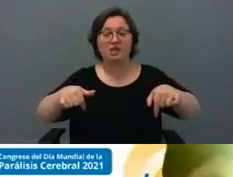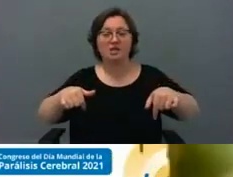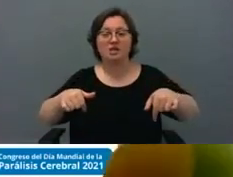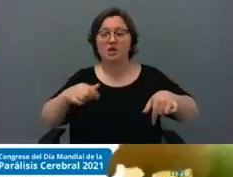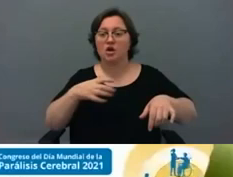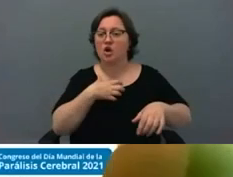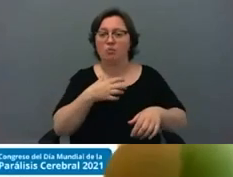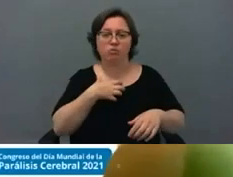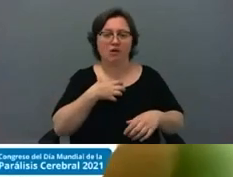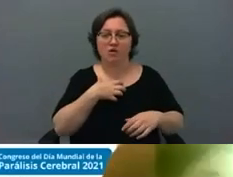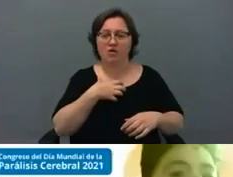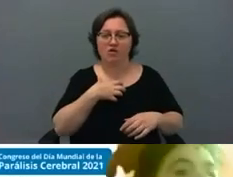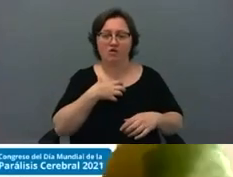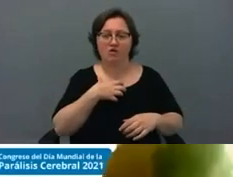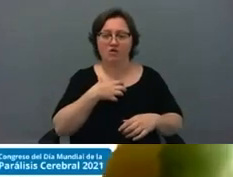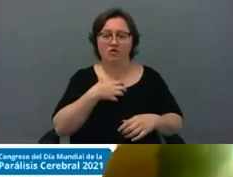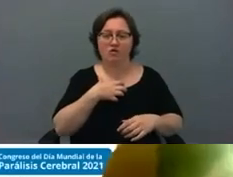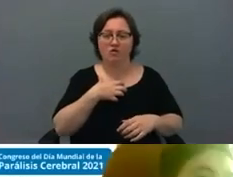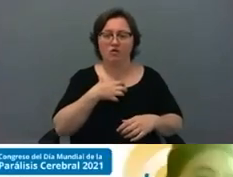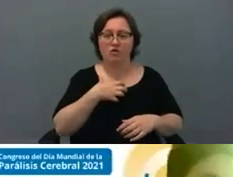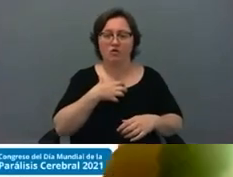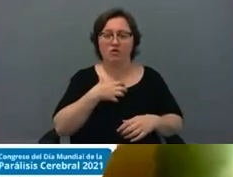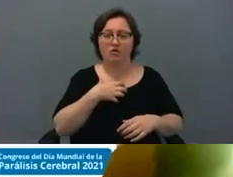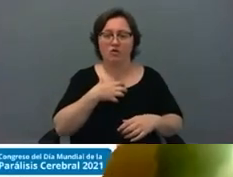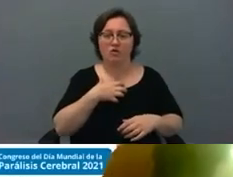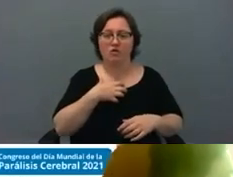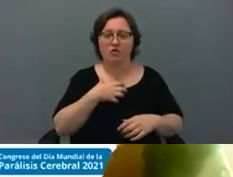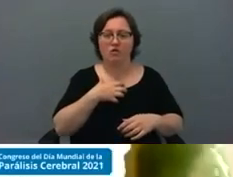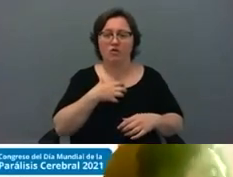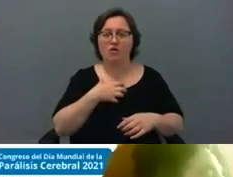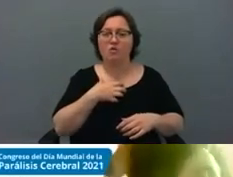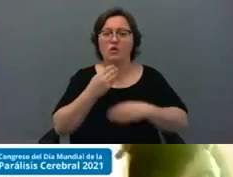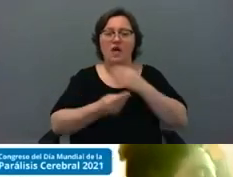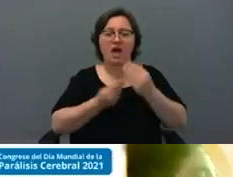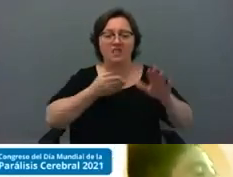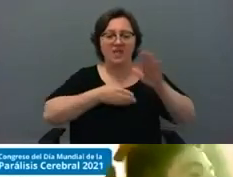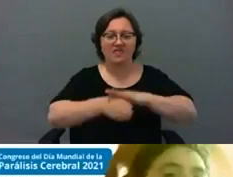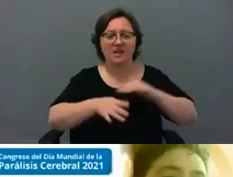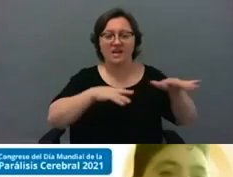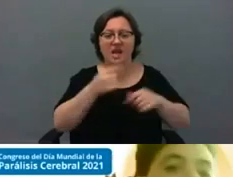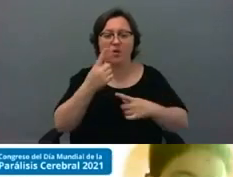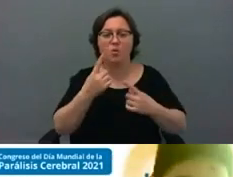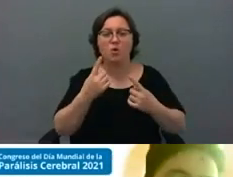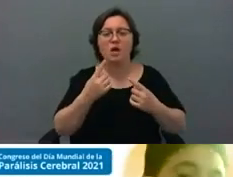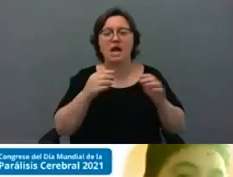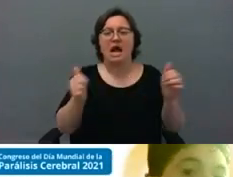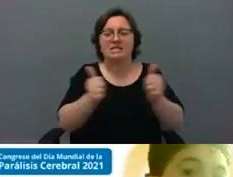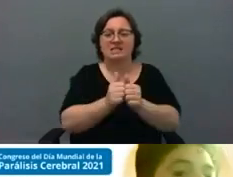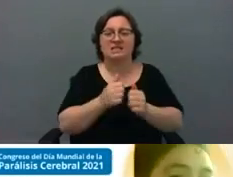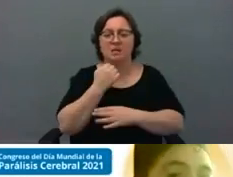puedo acceder ni a un asistente personal